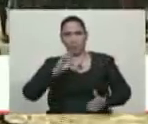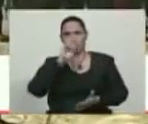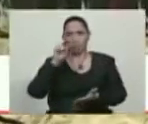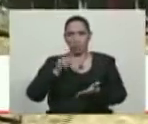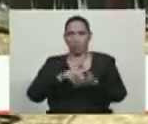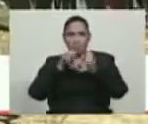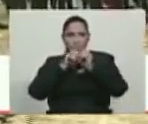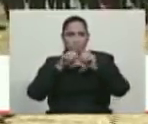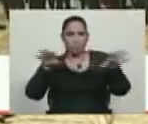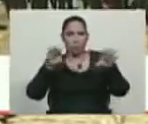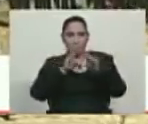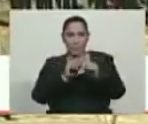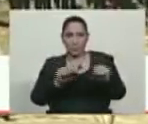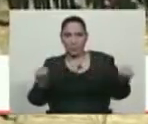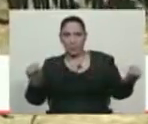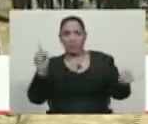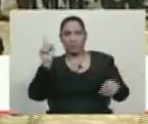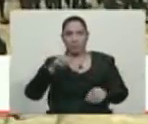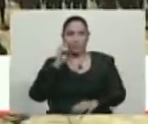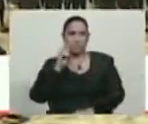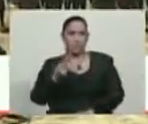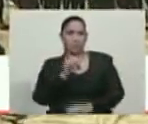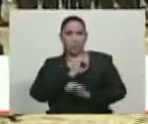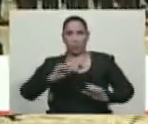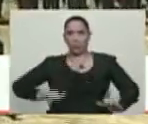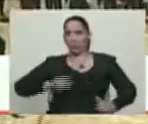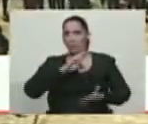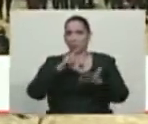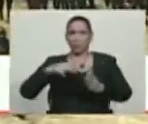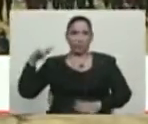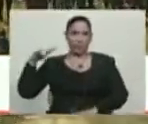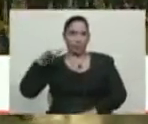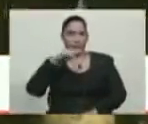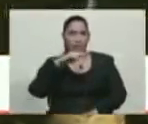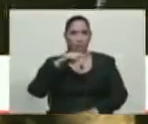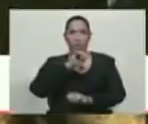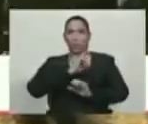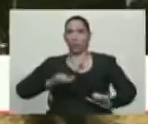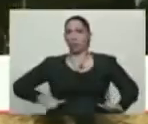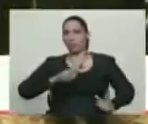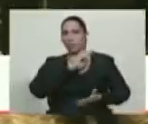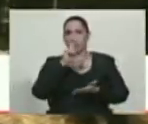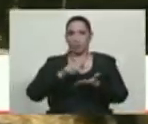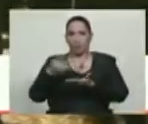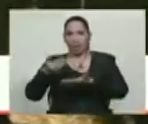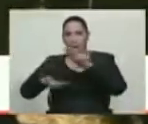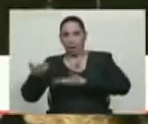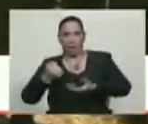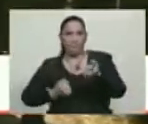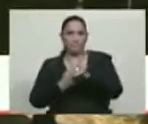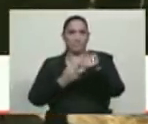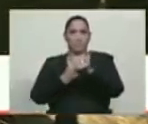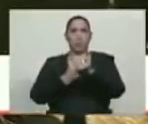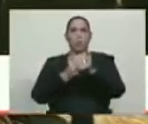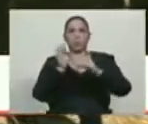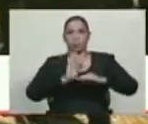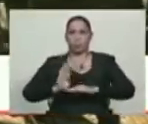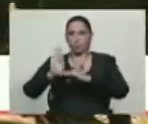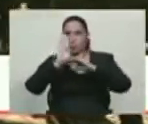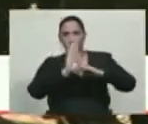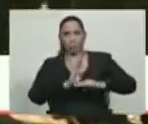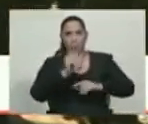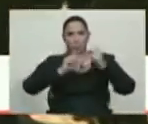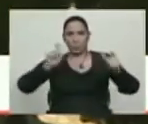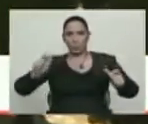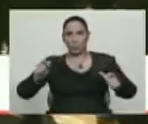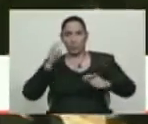desplegada territorialmente. Vemos a la Guardia Nacional del Aire. Vemos a la Guardia Nacional que coopera con la seguridad ciudadana.